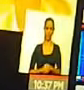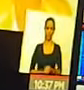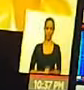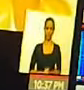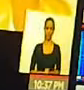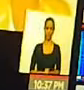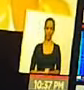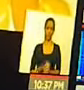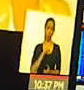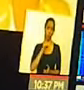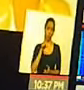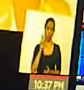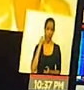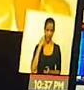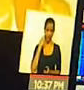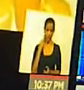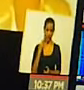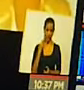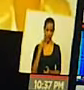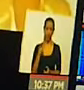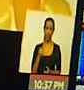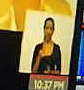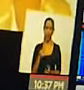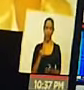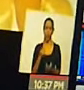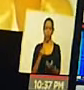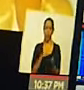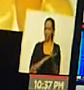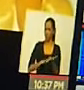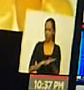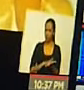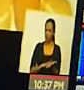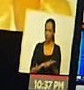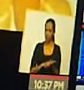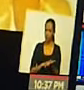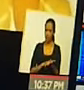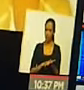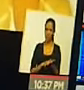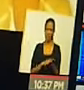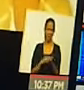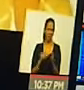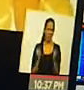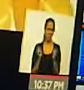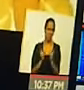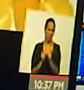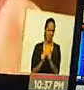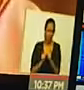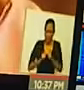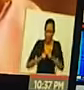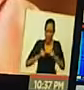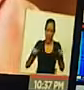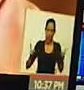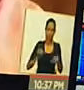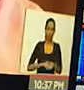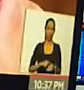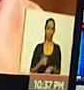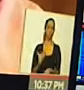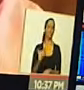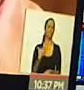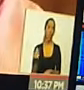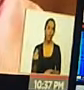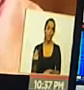¿Usted de verdad ve una salida a mediano, largo plazo? No,